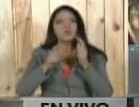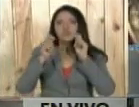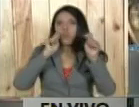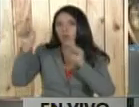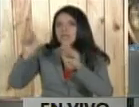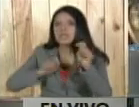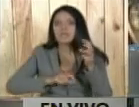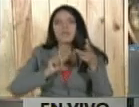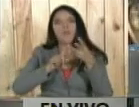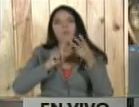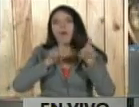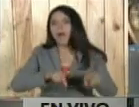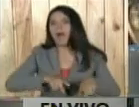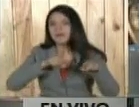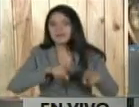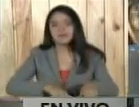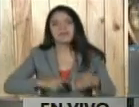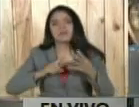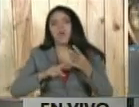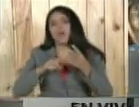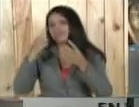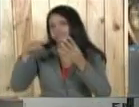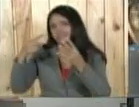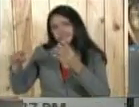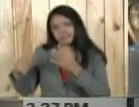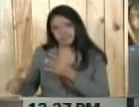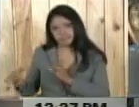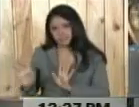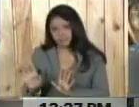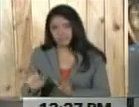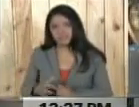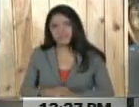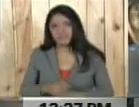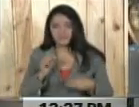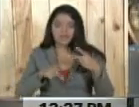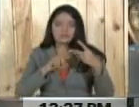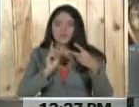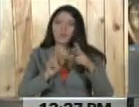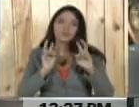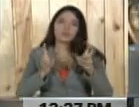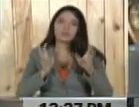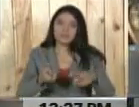agrícola, etcétera, etcétera. Es un segundo tema,